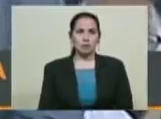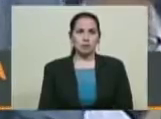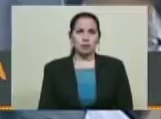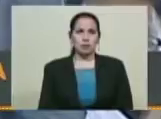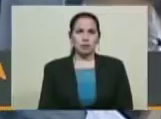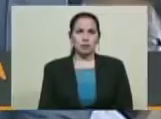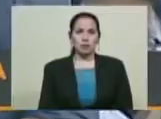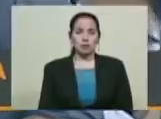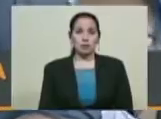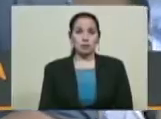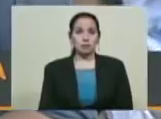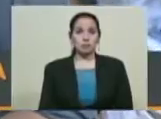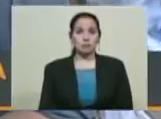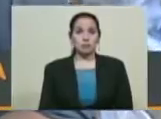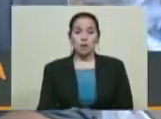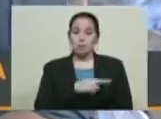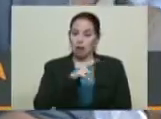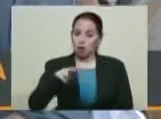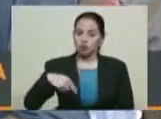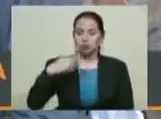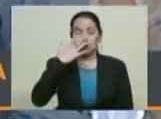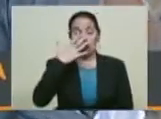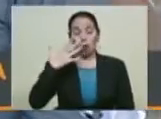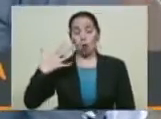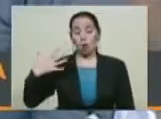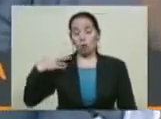Es un gran honor también para nosotros.